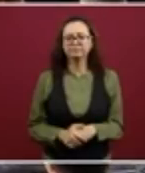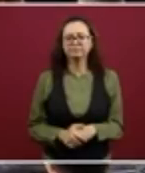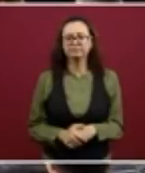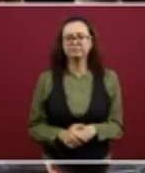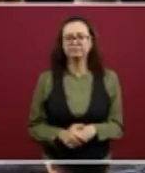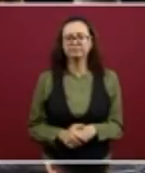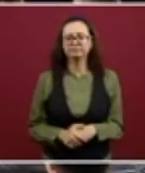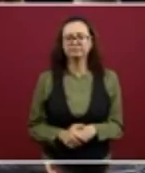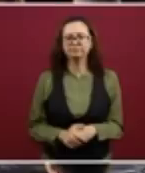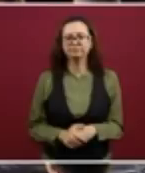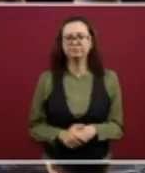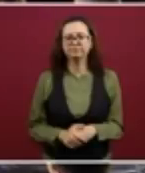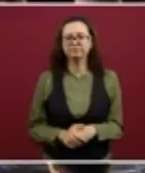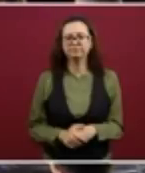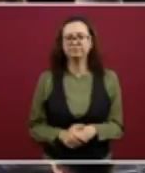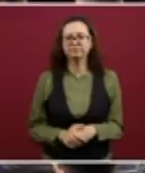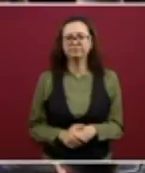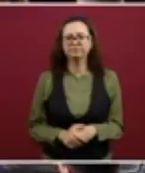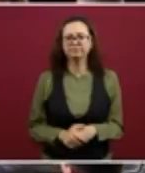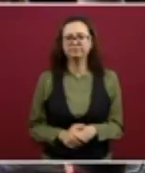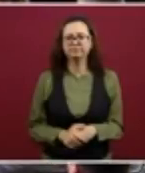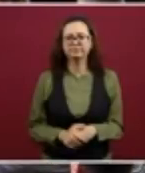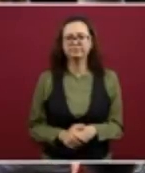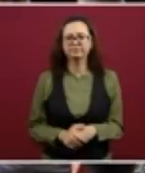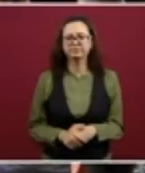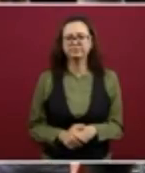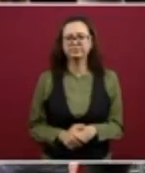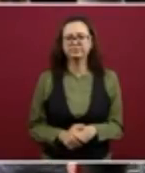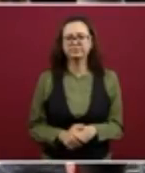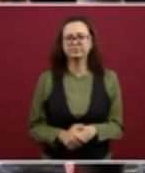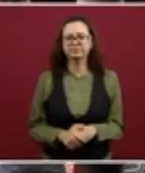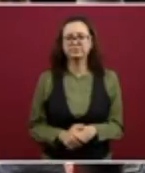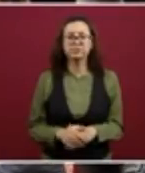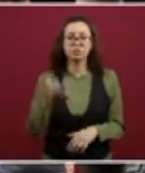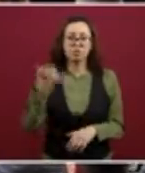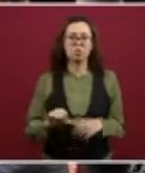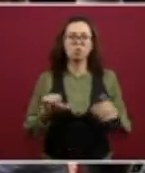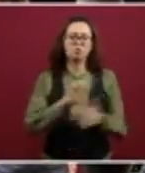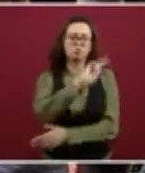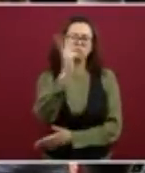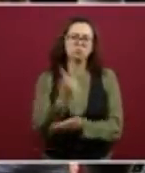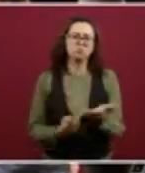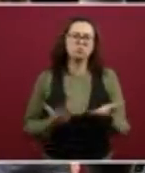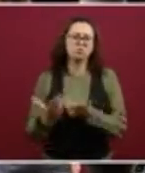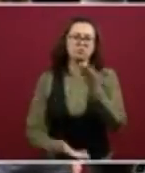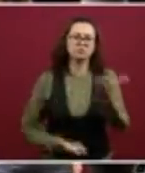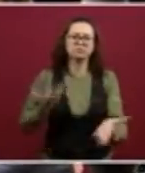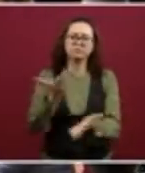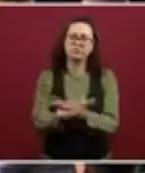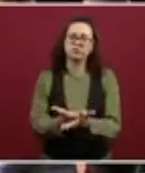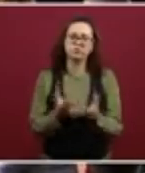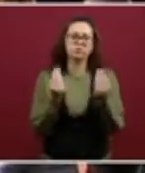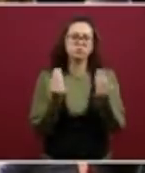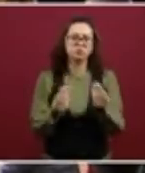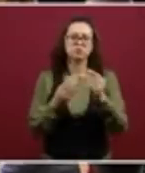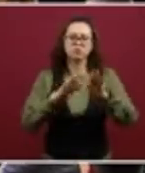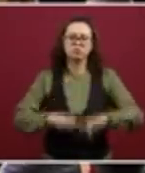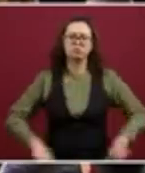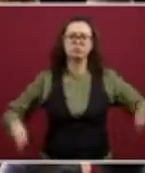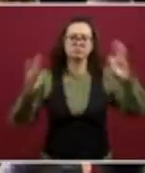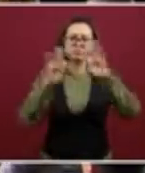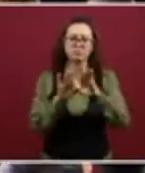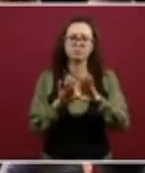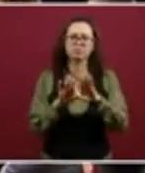Es muy importante la presentación de este plan